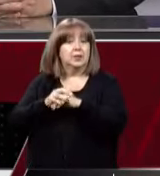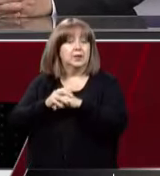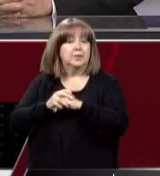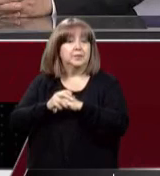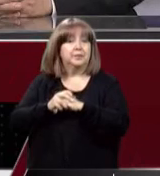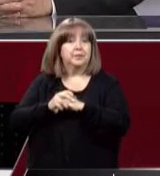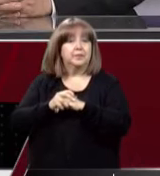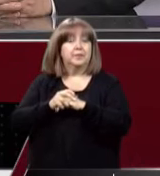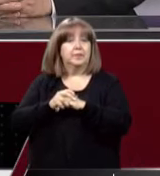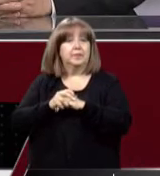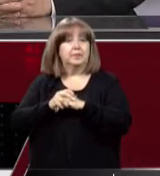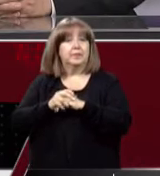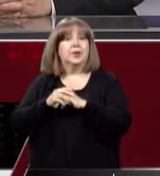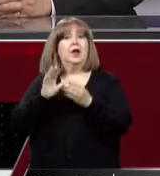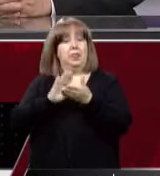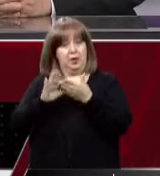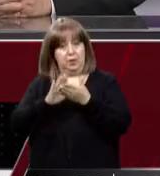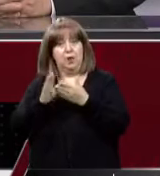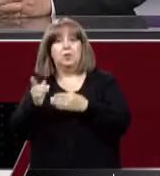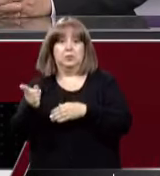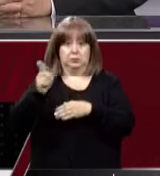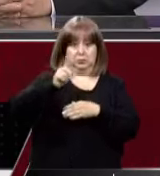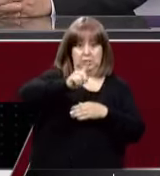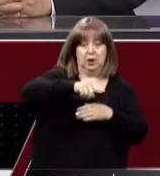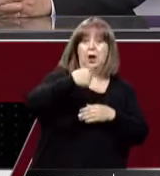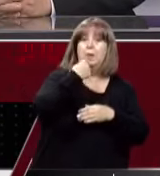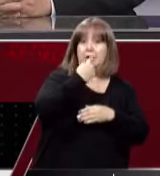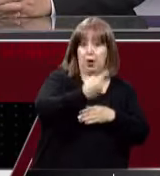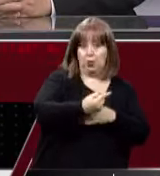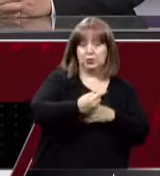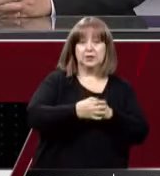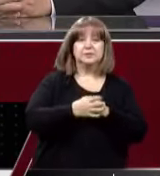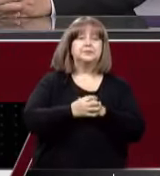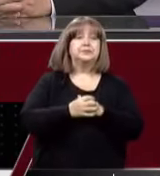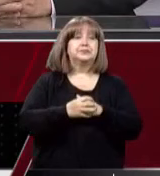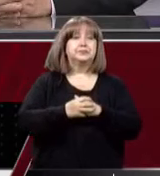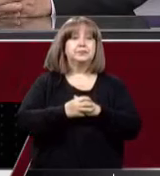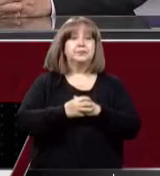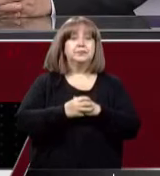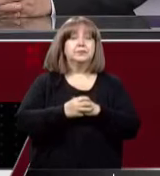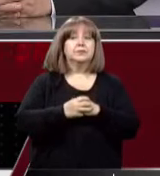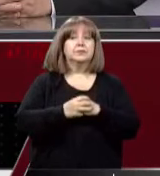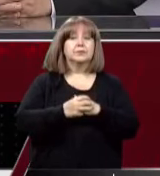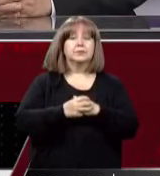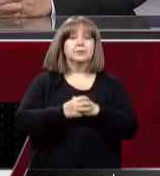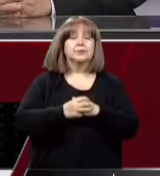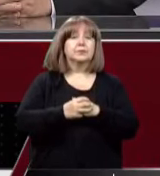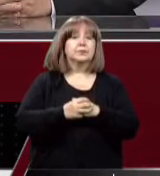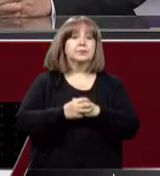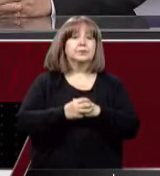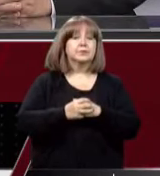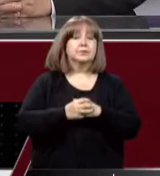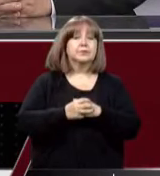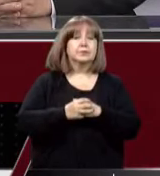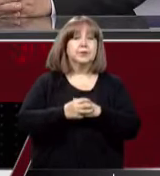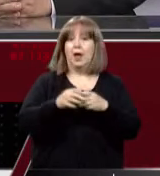Claro. Cuando el niño ingresa al hospital y vos pudiste tener contacto, que te avise el padre, que pudiste ir a verlo, ¿tuviste diálogo con los médicos?